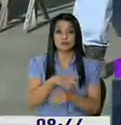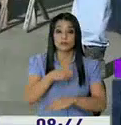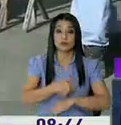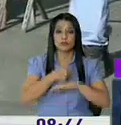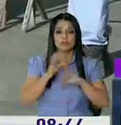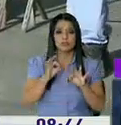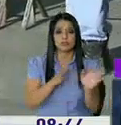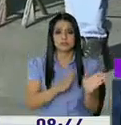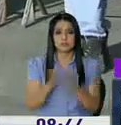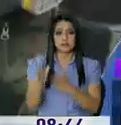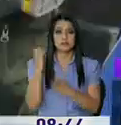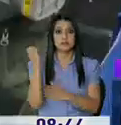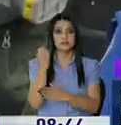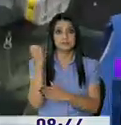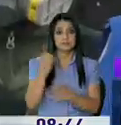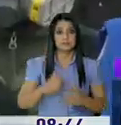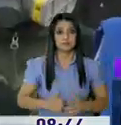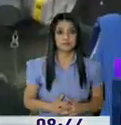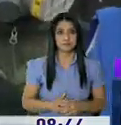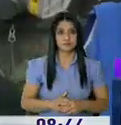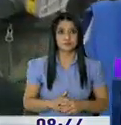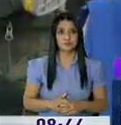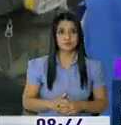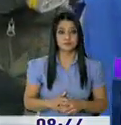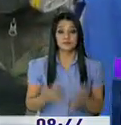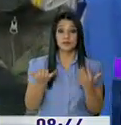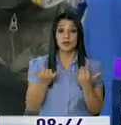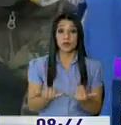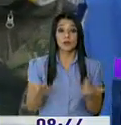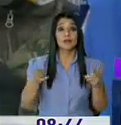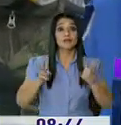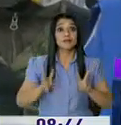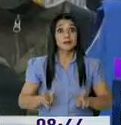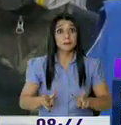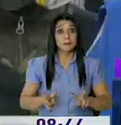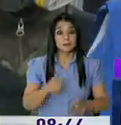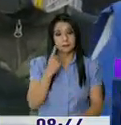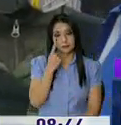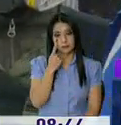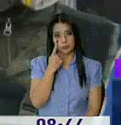alistan un plan emergente. Vamos también a realizar pruebas